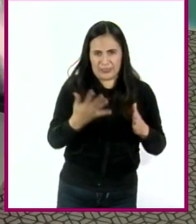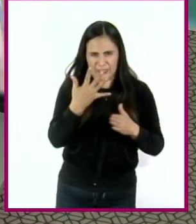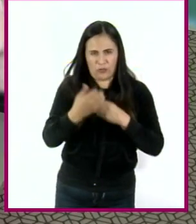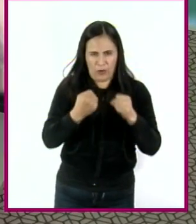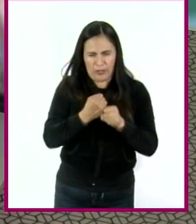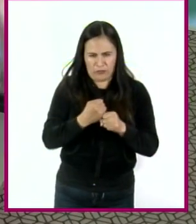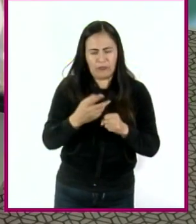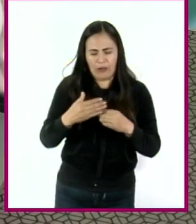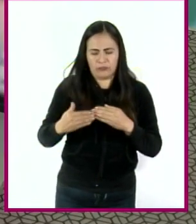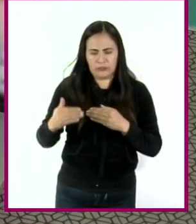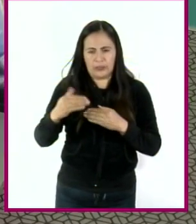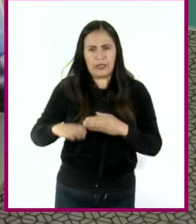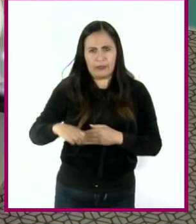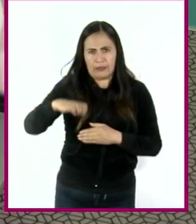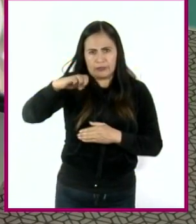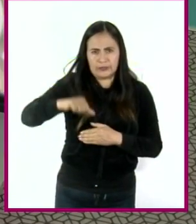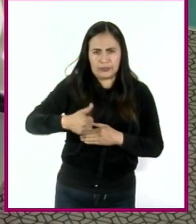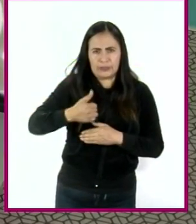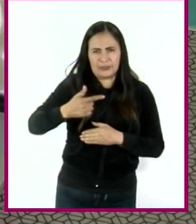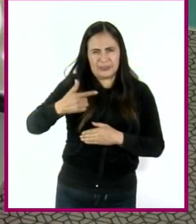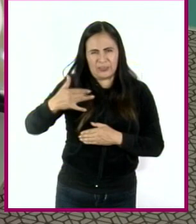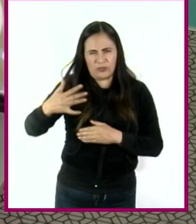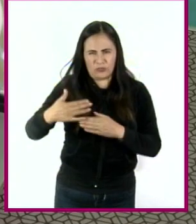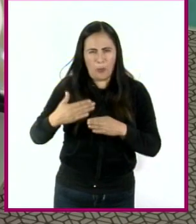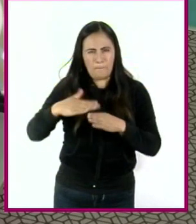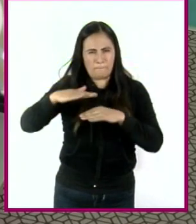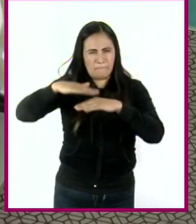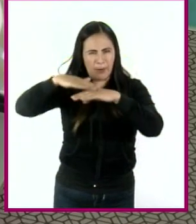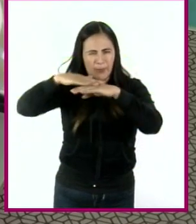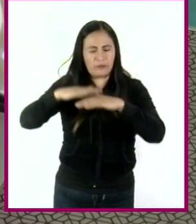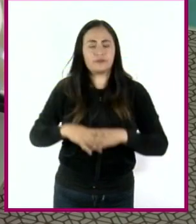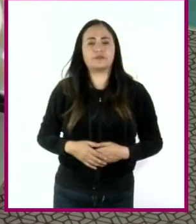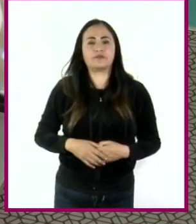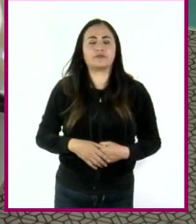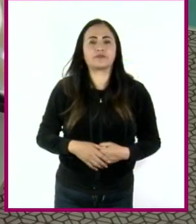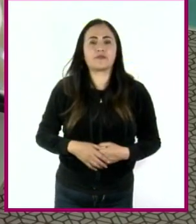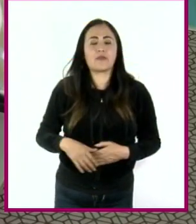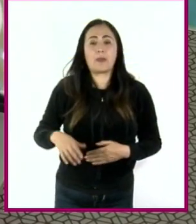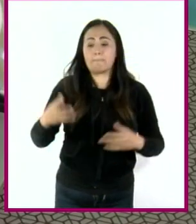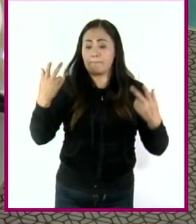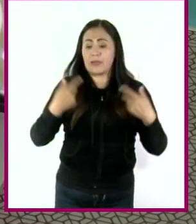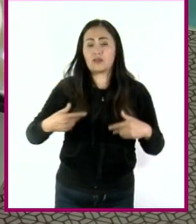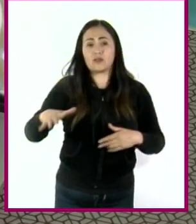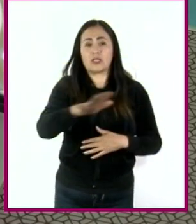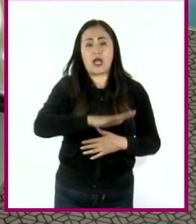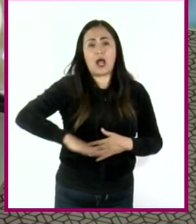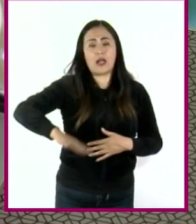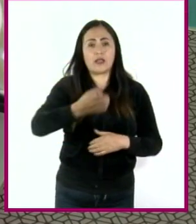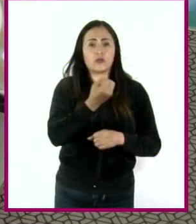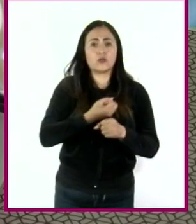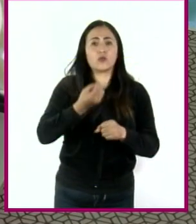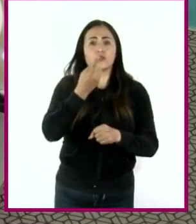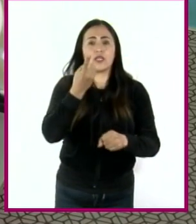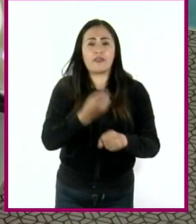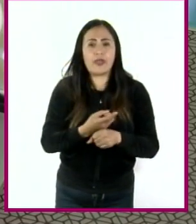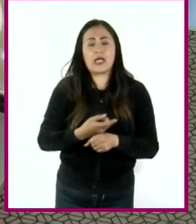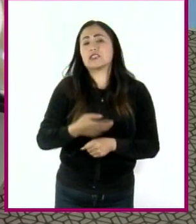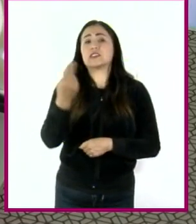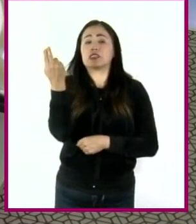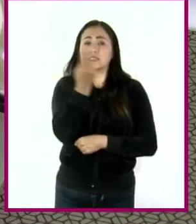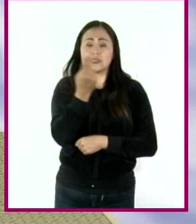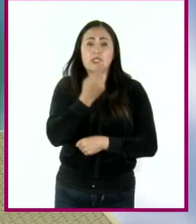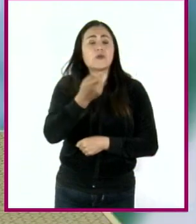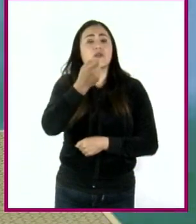vida, la sociedad como la gran educadora tendría que estar proporcionando al niño y